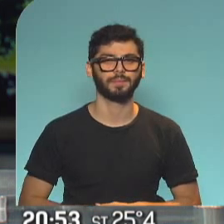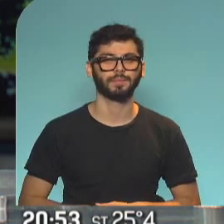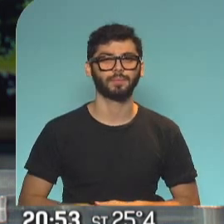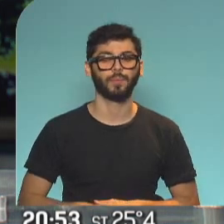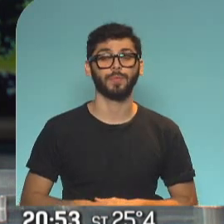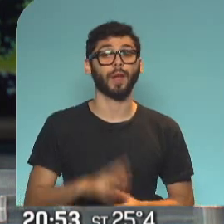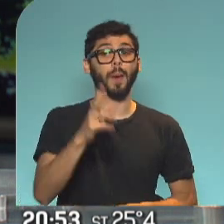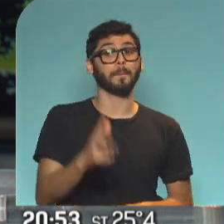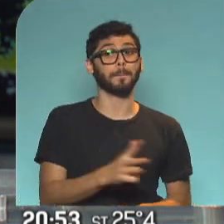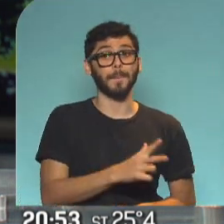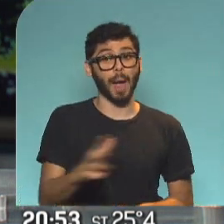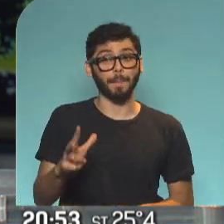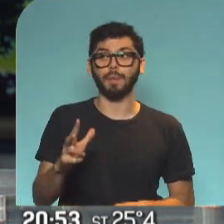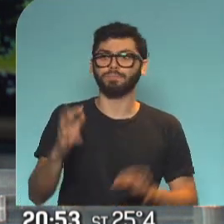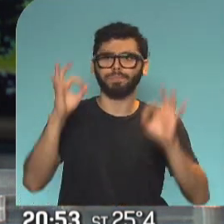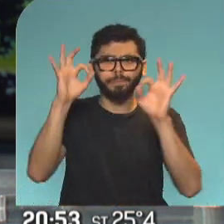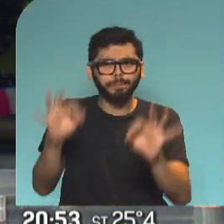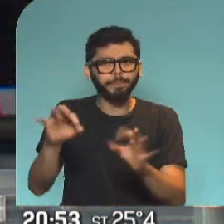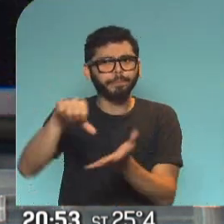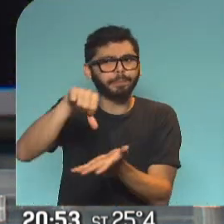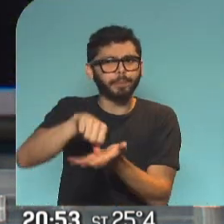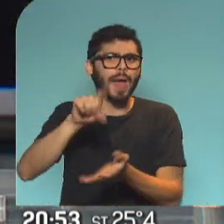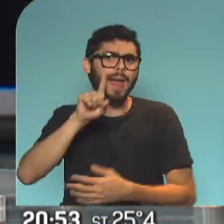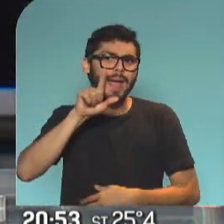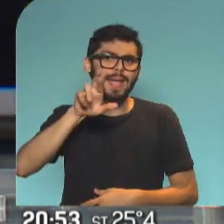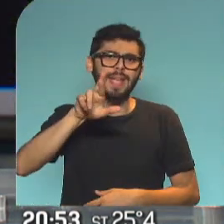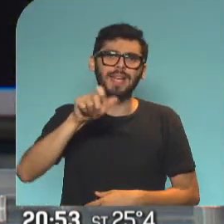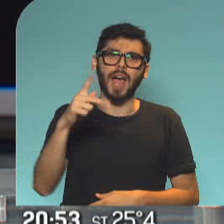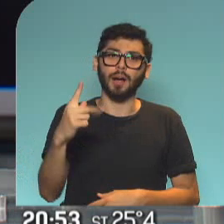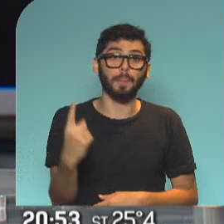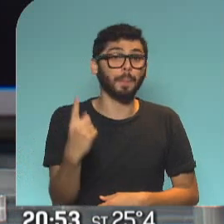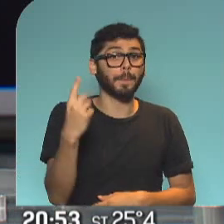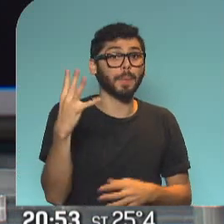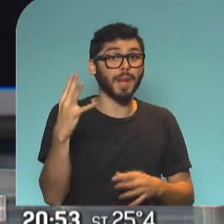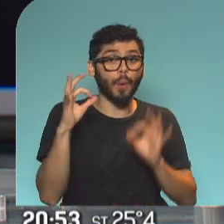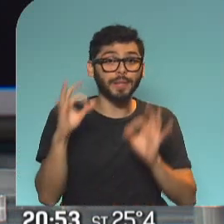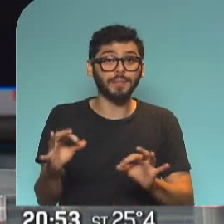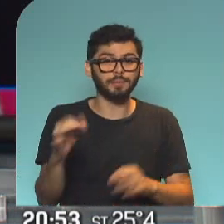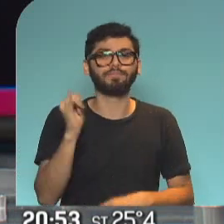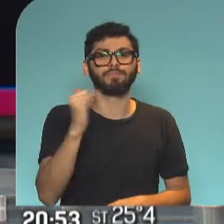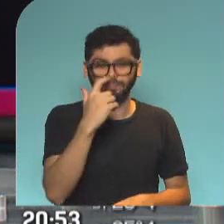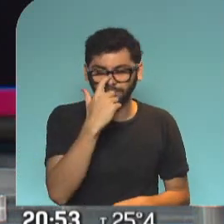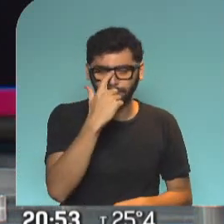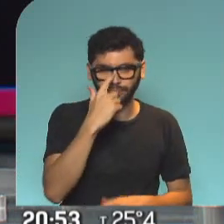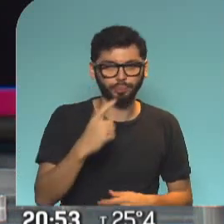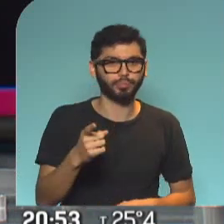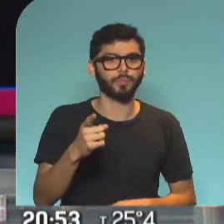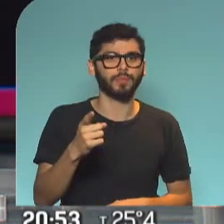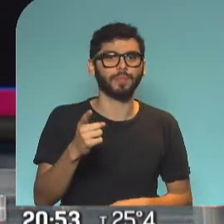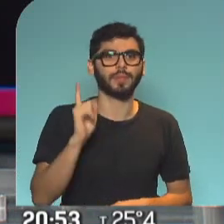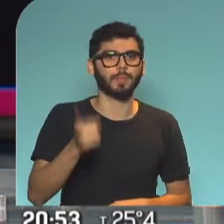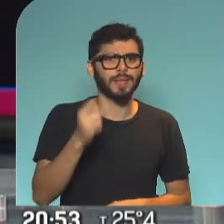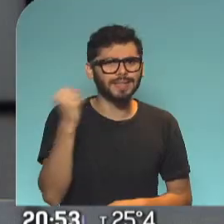El Papa llega a Irak, hay mucha expectativa, es la primera vez que un pontífice Ayelén visita Irak justamente, ¿no? Sí, así es, Feli, también